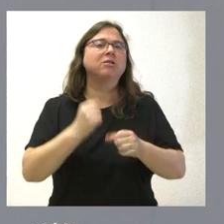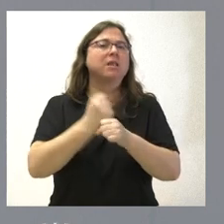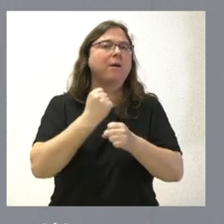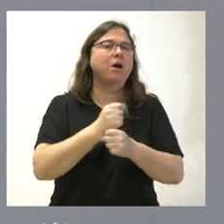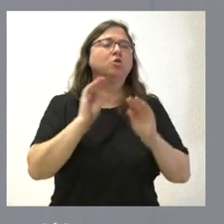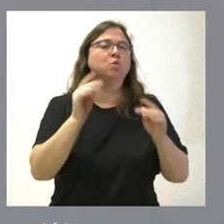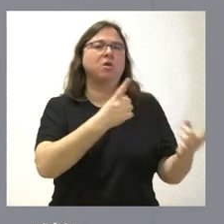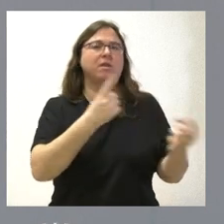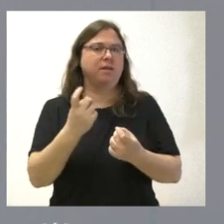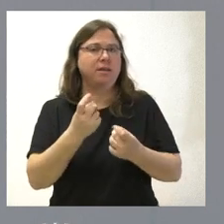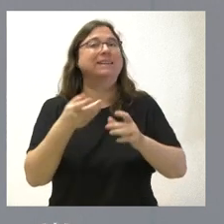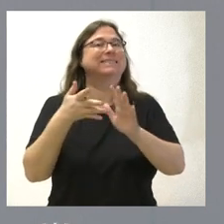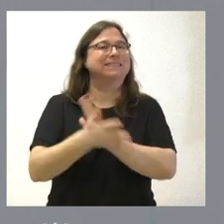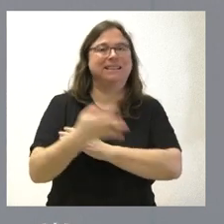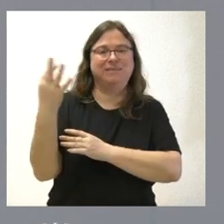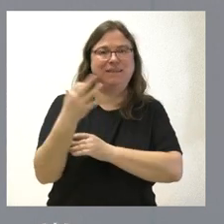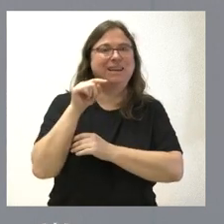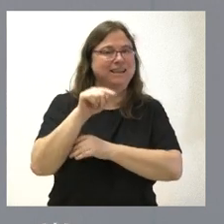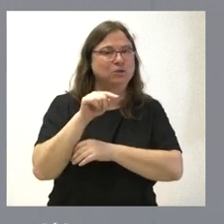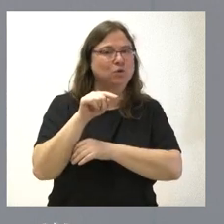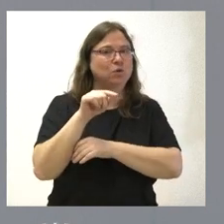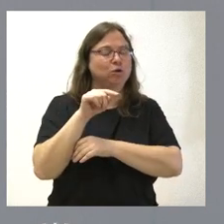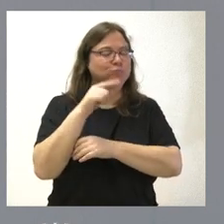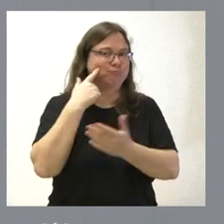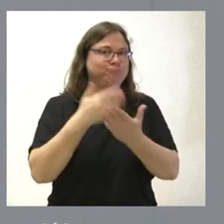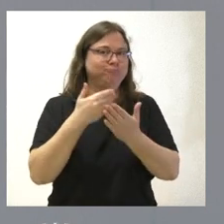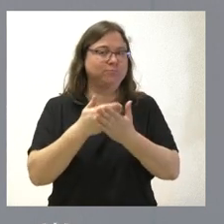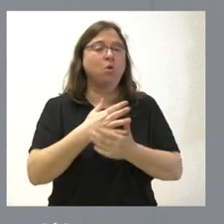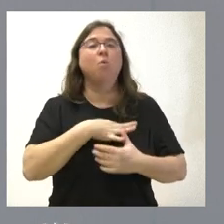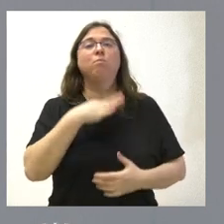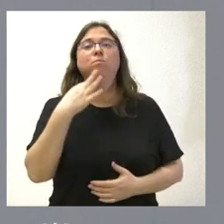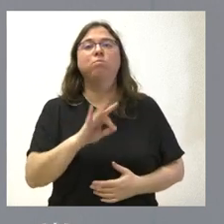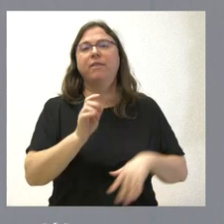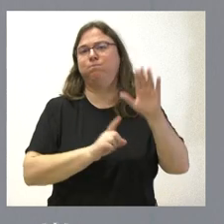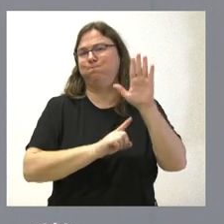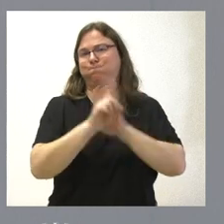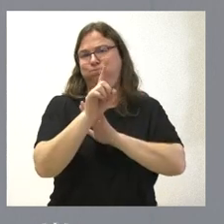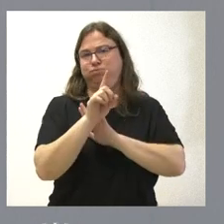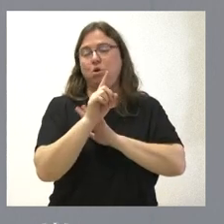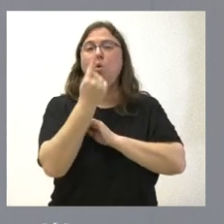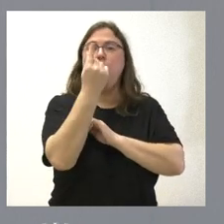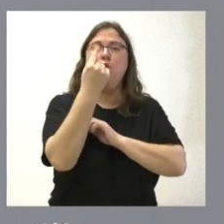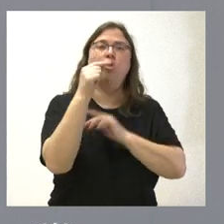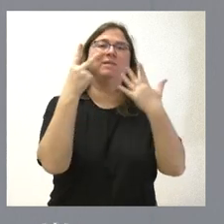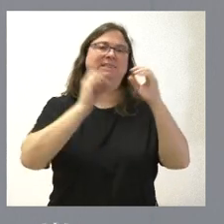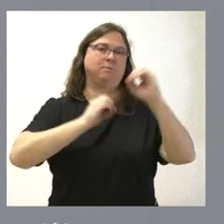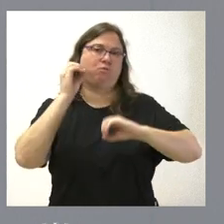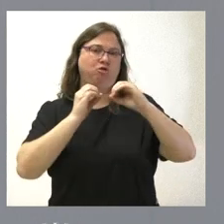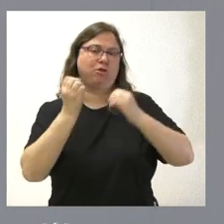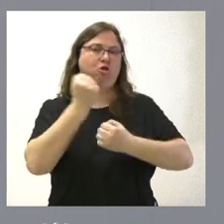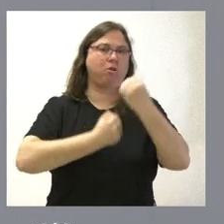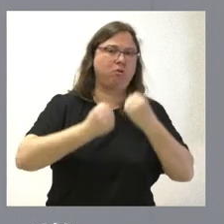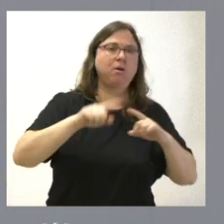y por tanto sí que se espera este aspecto que hemos señalado que es que pueda haber un crecimiento del 1,7 por de la economía y del